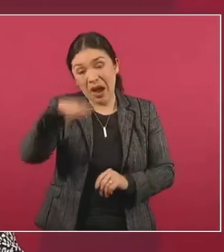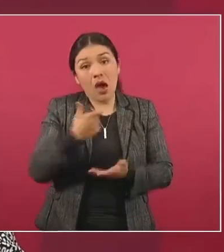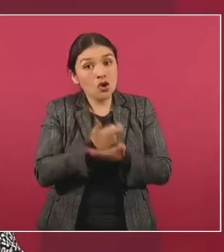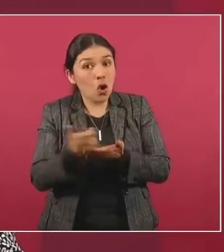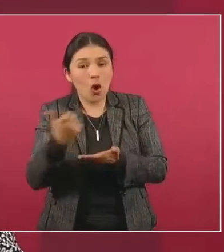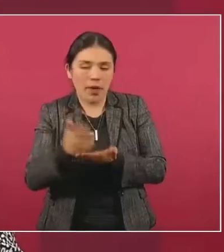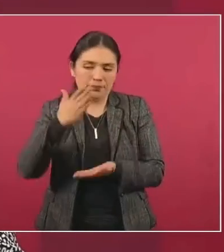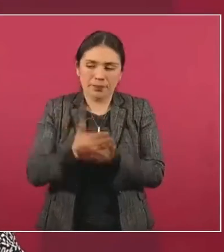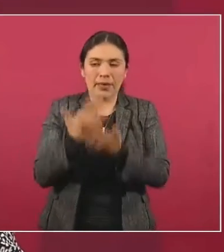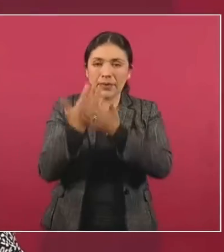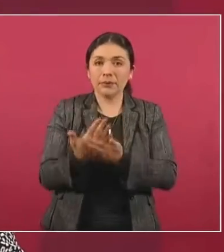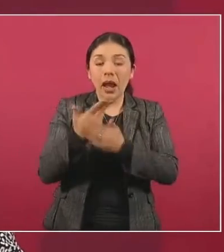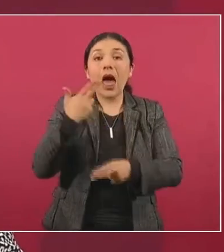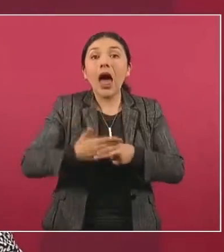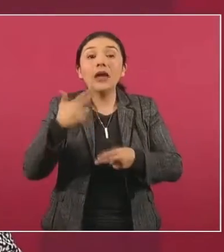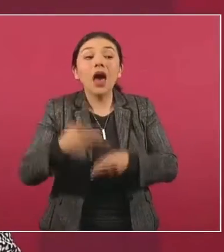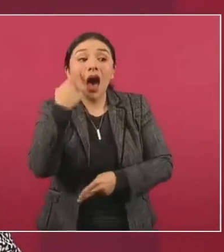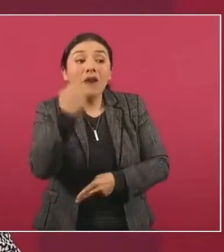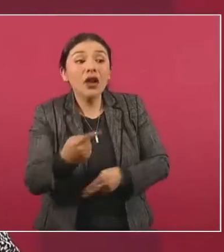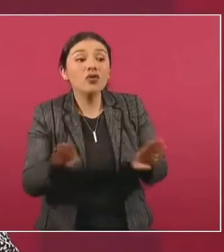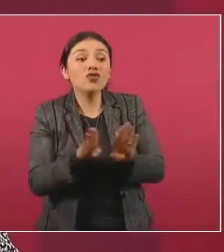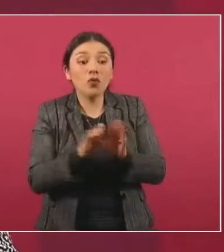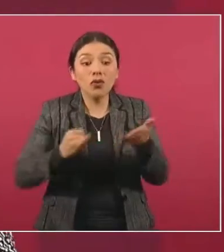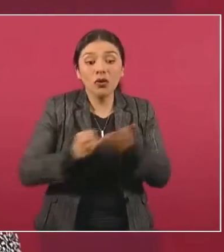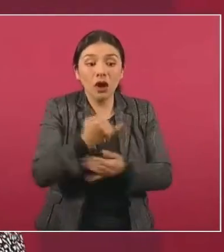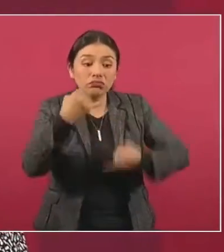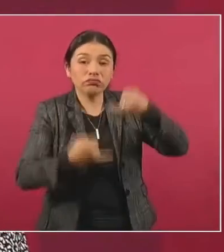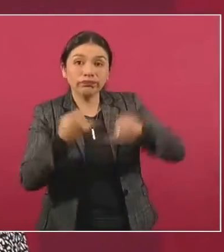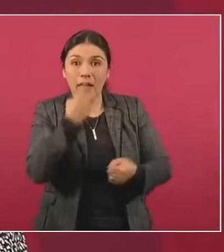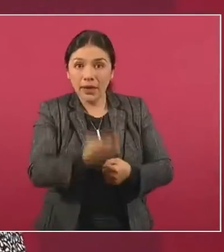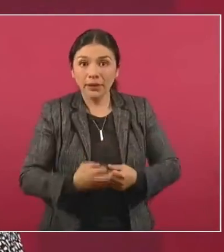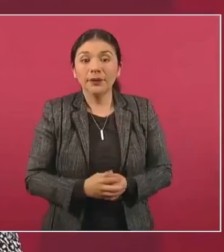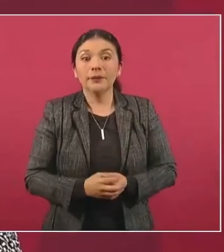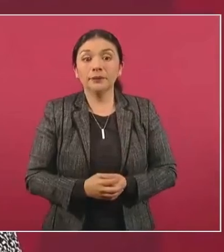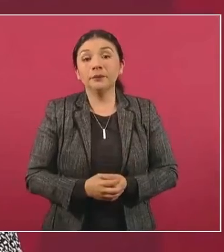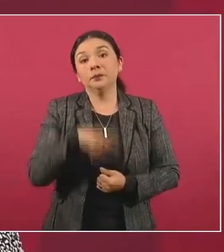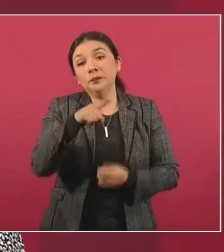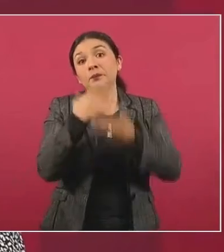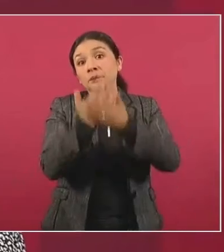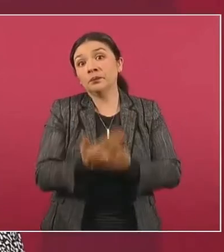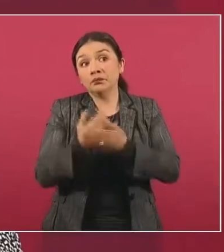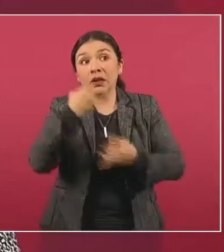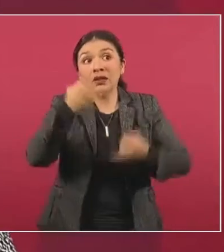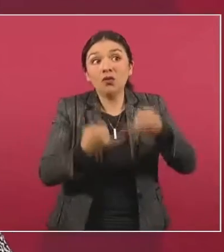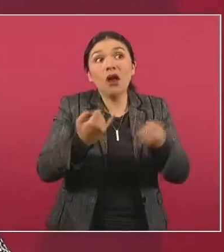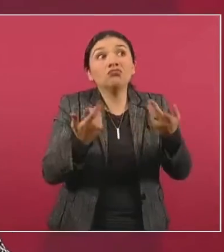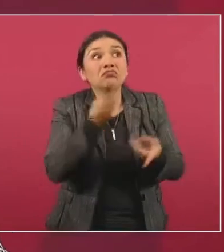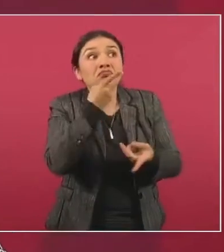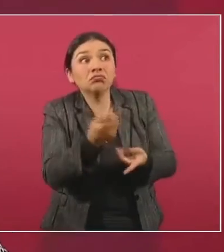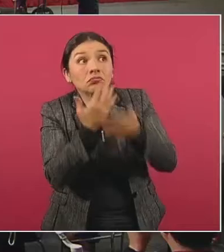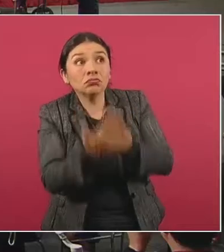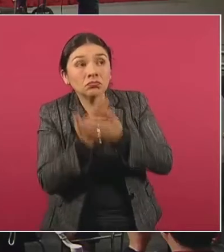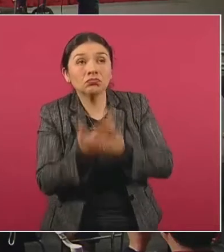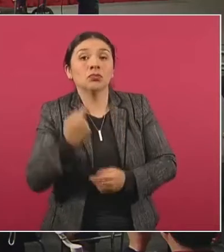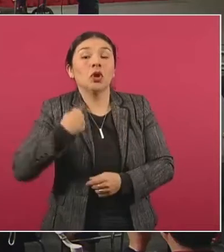tanto se determina o toma la resolución el tribunal. Entonces, mientras decide el tribunal, nosotros estamos en una